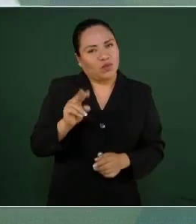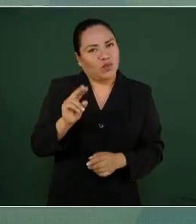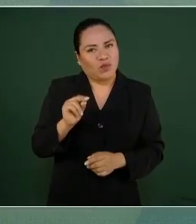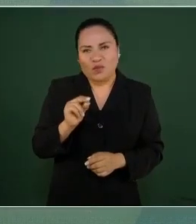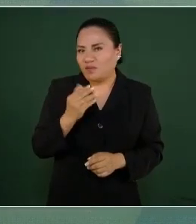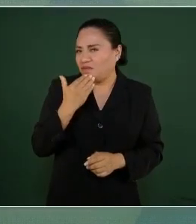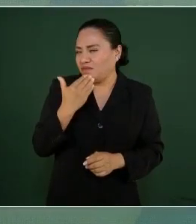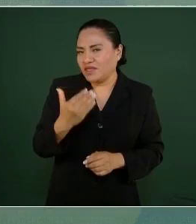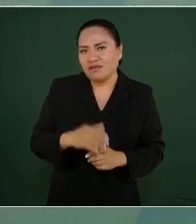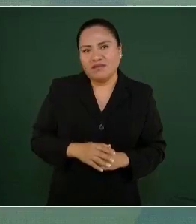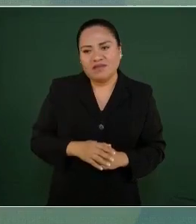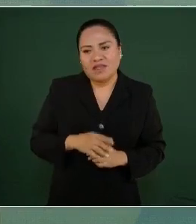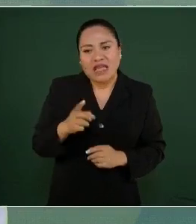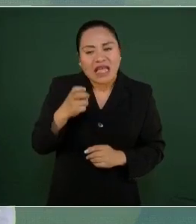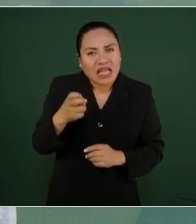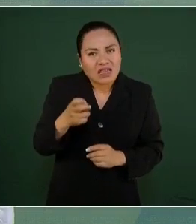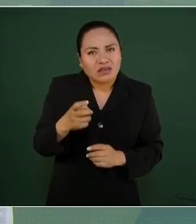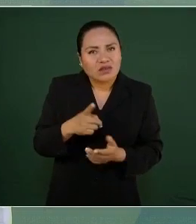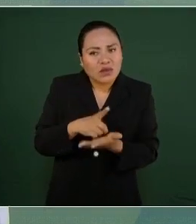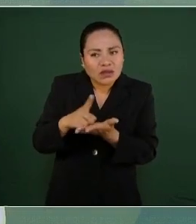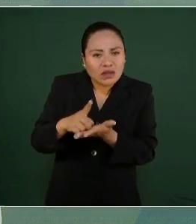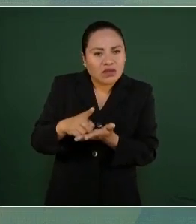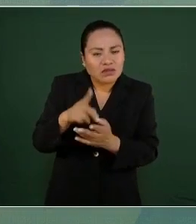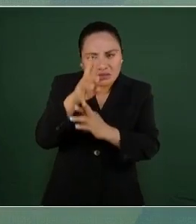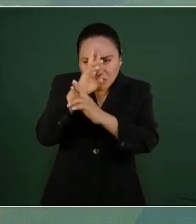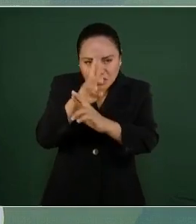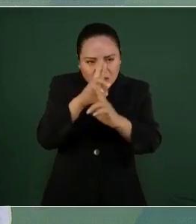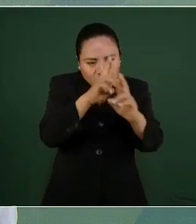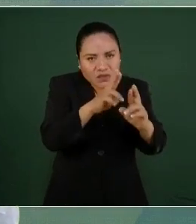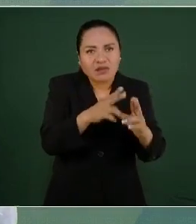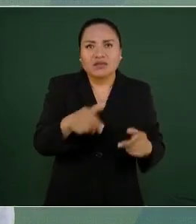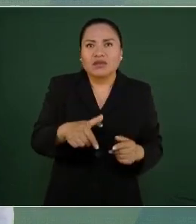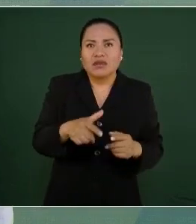Eso es contrario al derecho internacional.